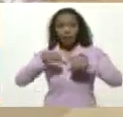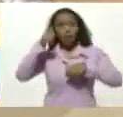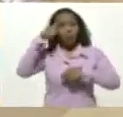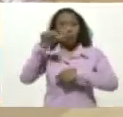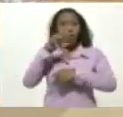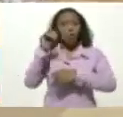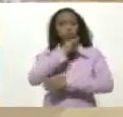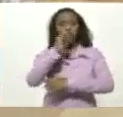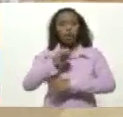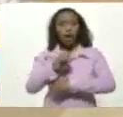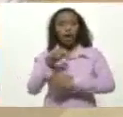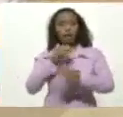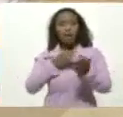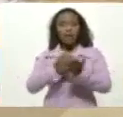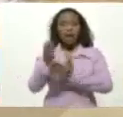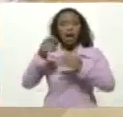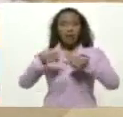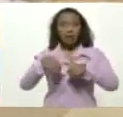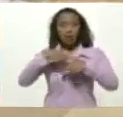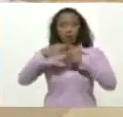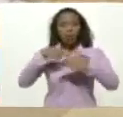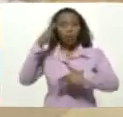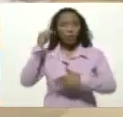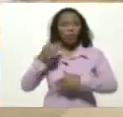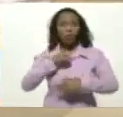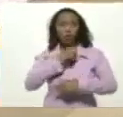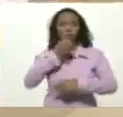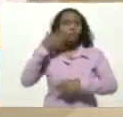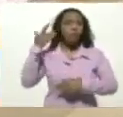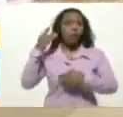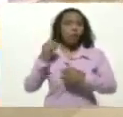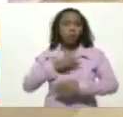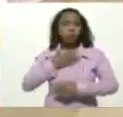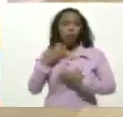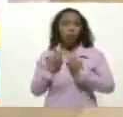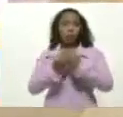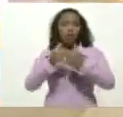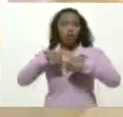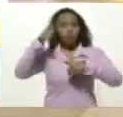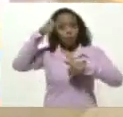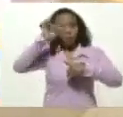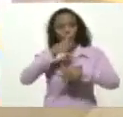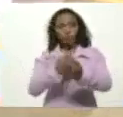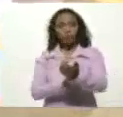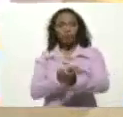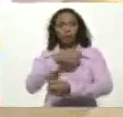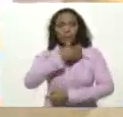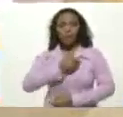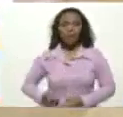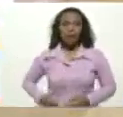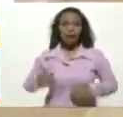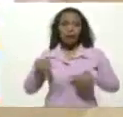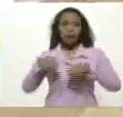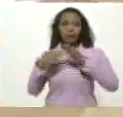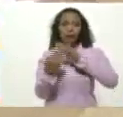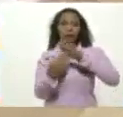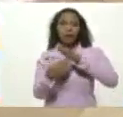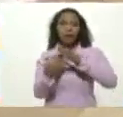a la revolución bolivariana. Nos sentimos orgullosos de poder acompañar a este pueblo, hermano presidente. Con esta base de misiones,